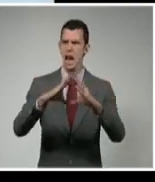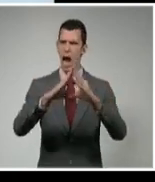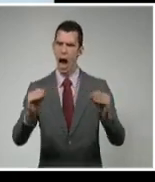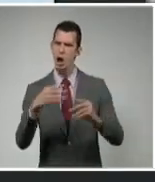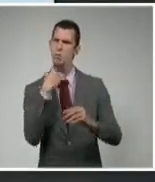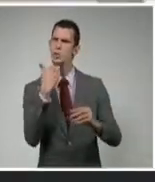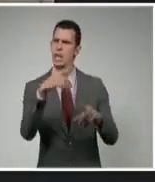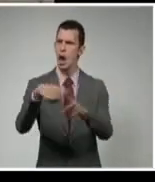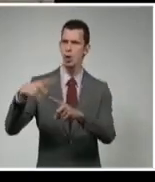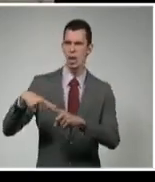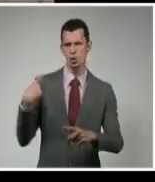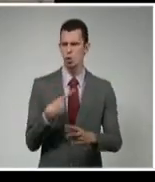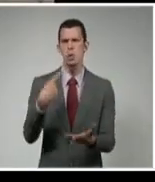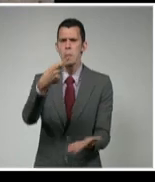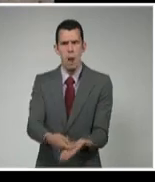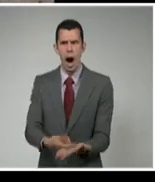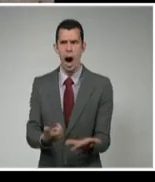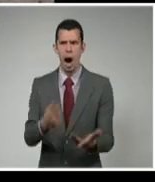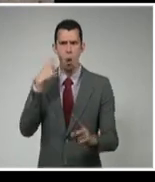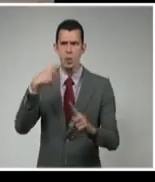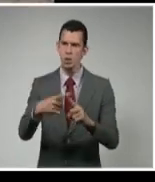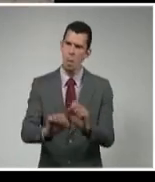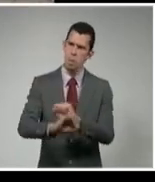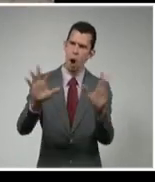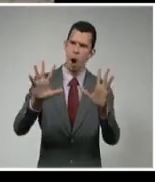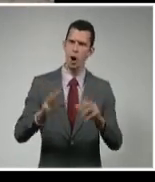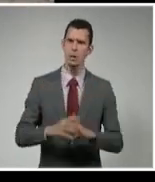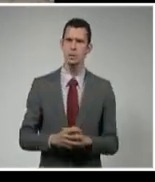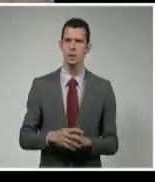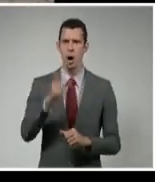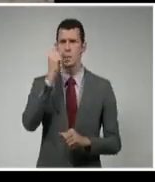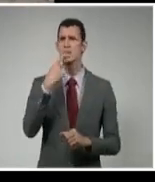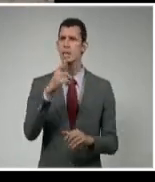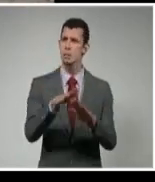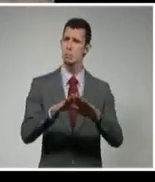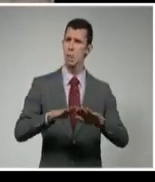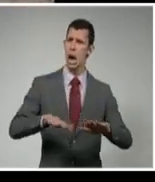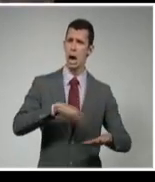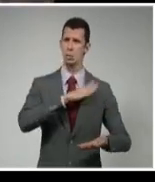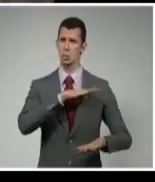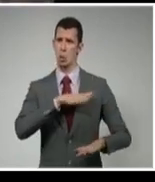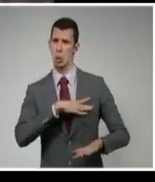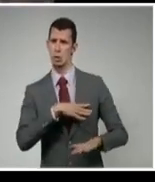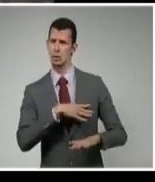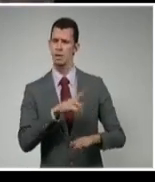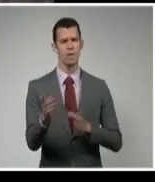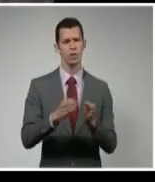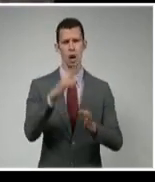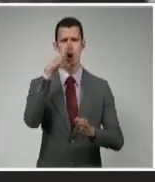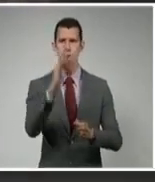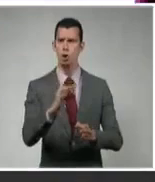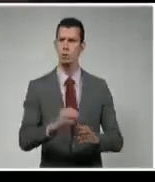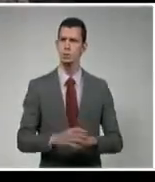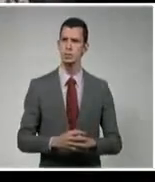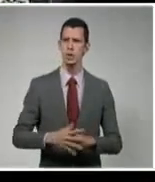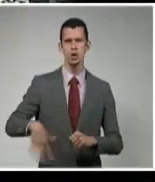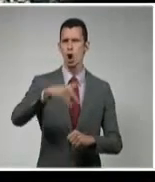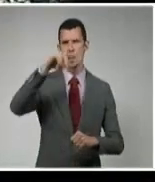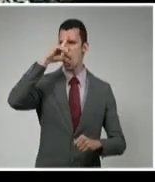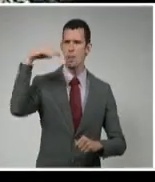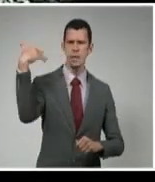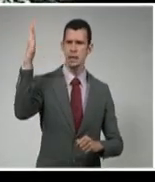Estado, le pagamos. No funciona lo pacífico. Todos están asco los cuadros de la isla. Entonces que se vayan todos para la m***.